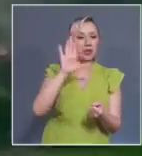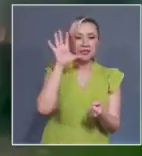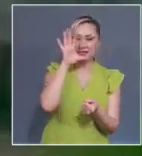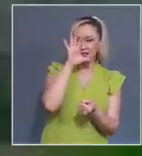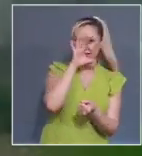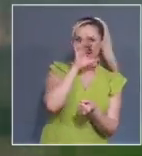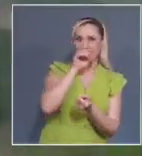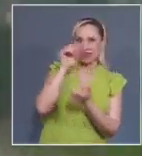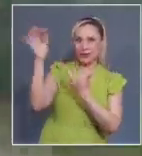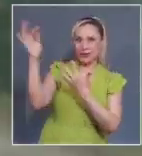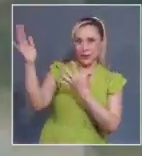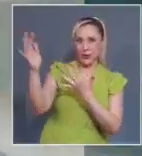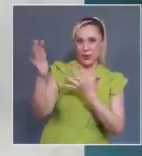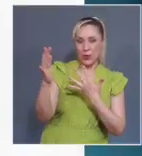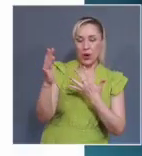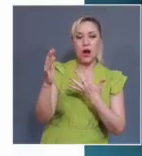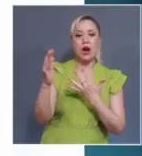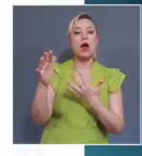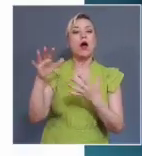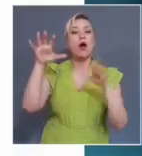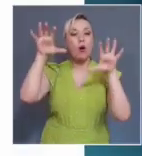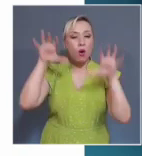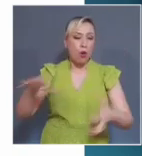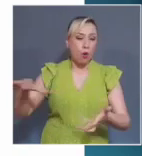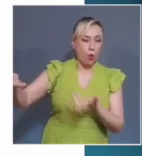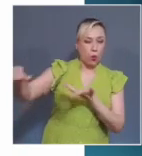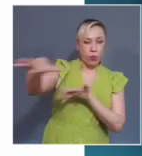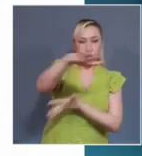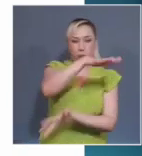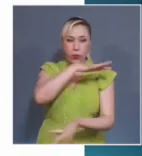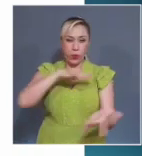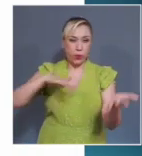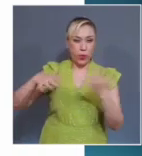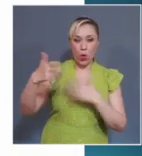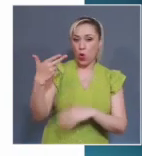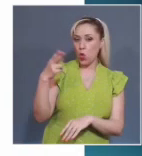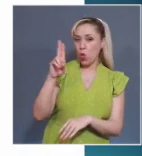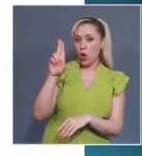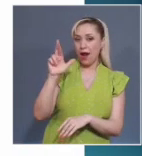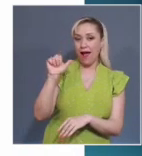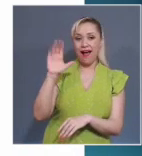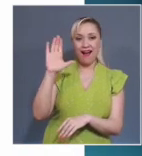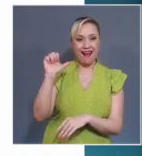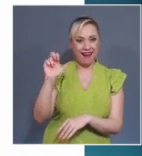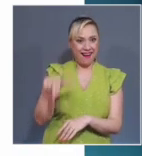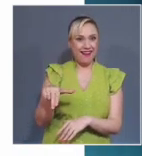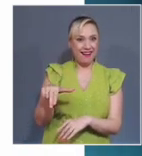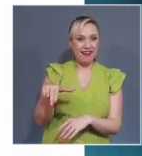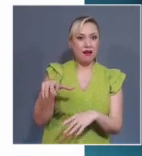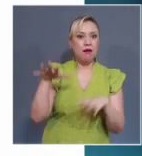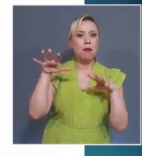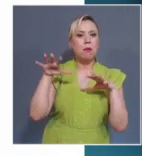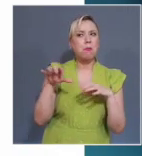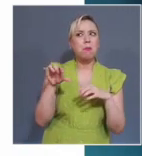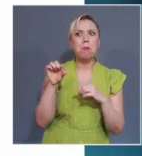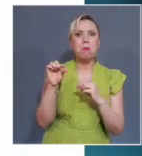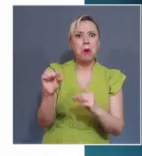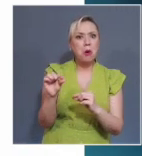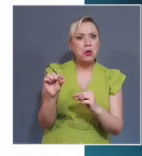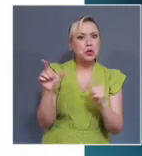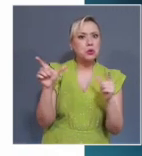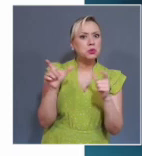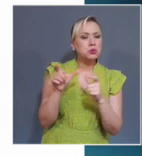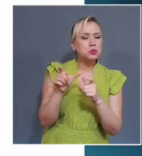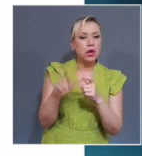huracanes son muy pequeños. Tiene un periodo de 30 a 60 días. Y tiene un desplazamiento de entre 14 a